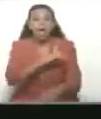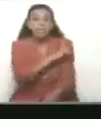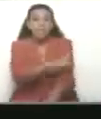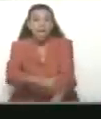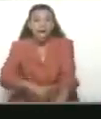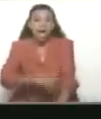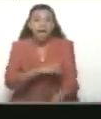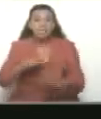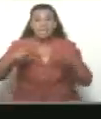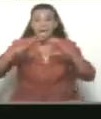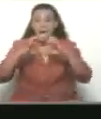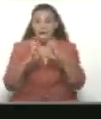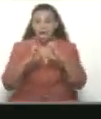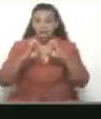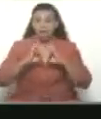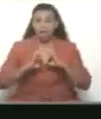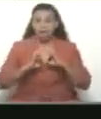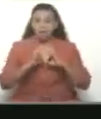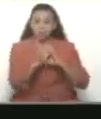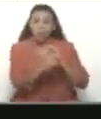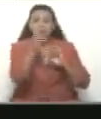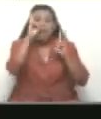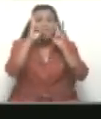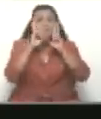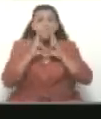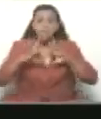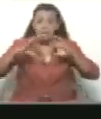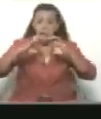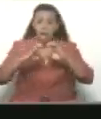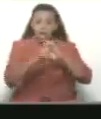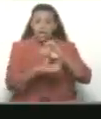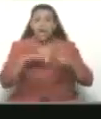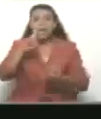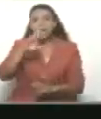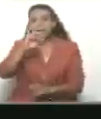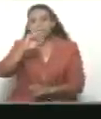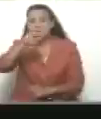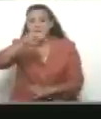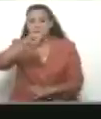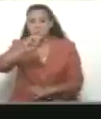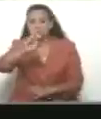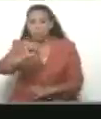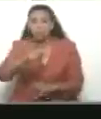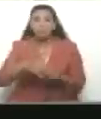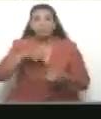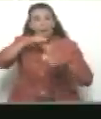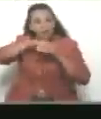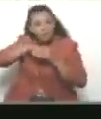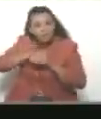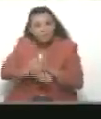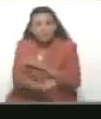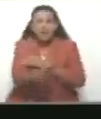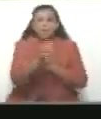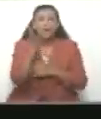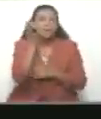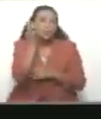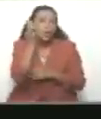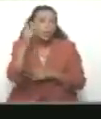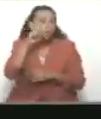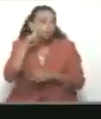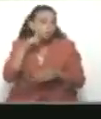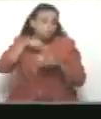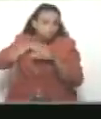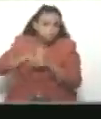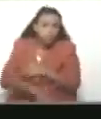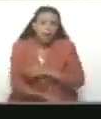hacer hemodiálisis con todo el equipamiento rayos x eh sala de parto tiene consulta para